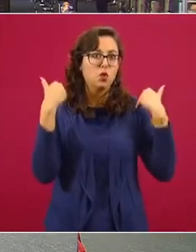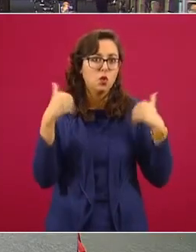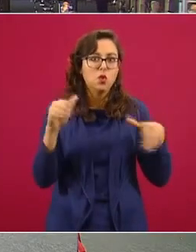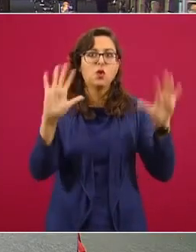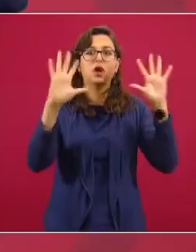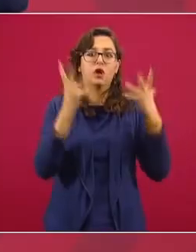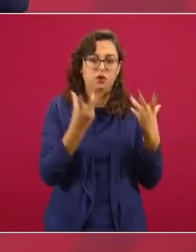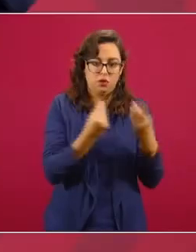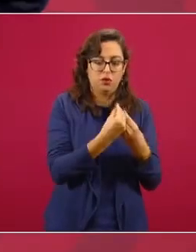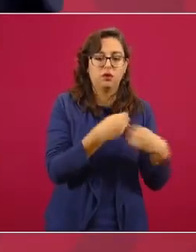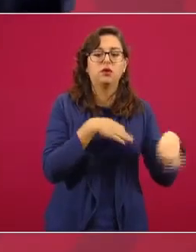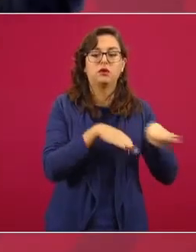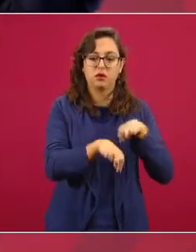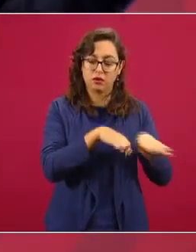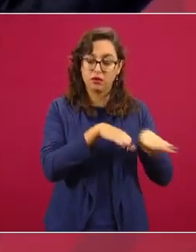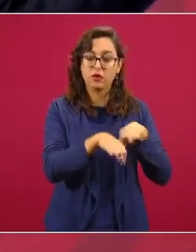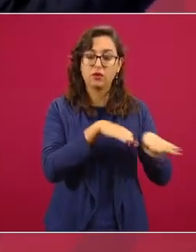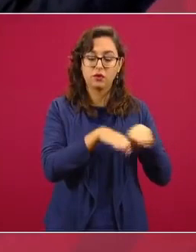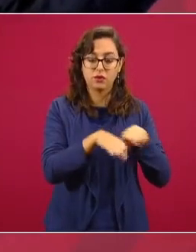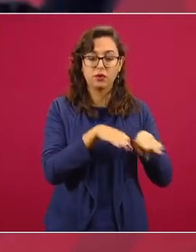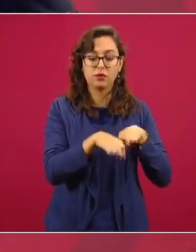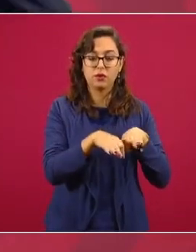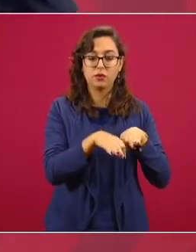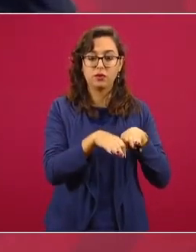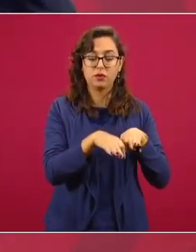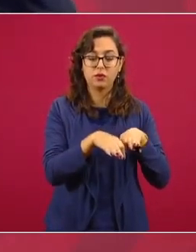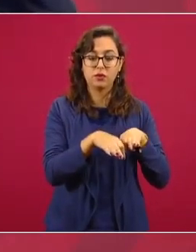tiempo, y él